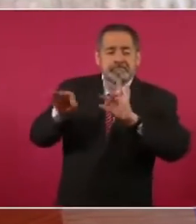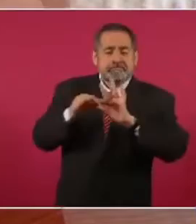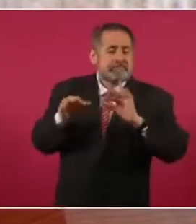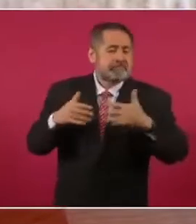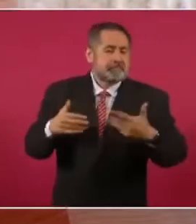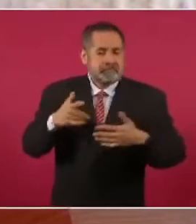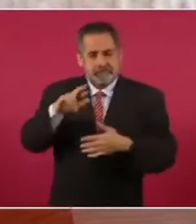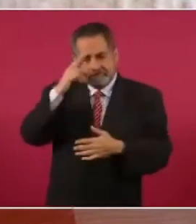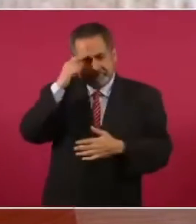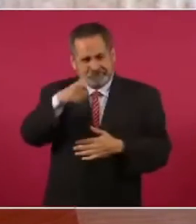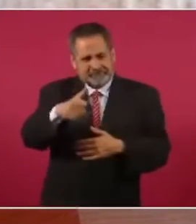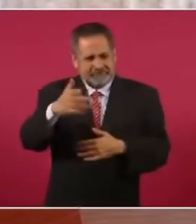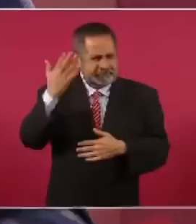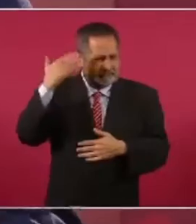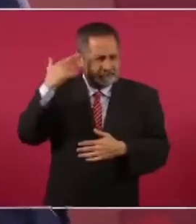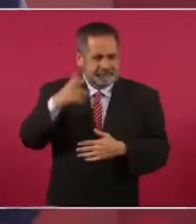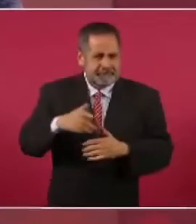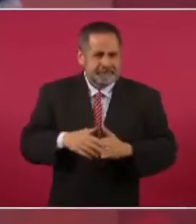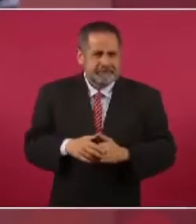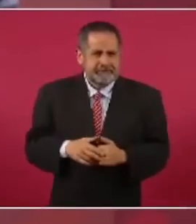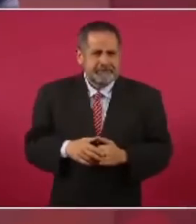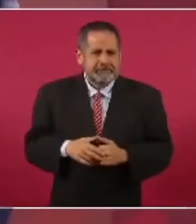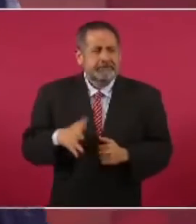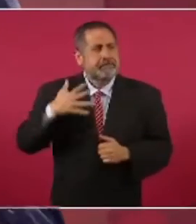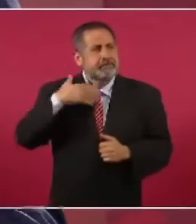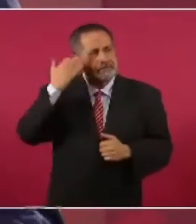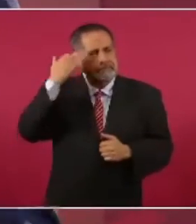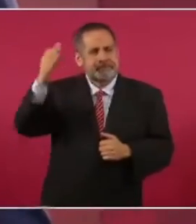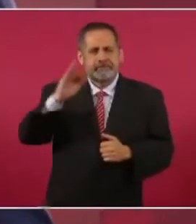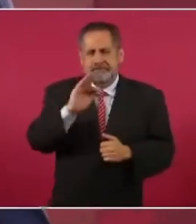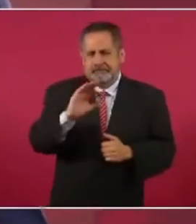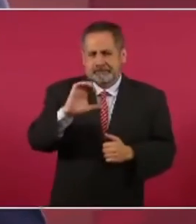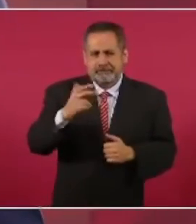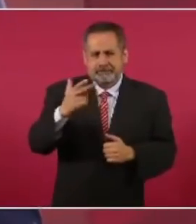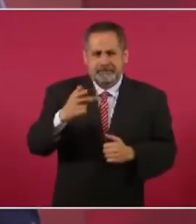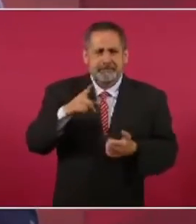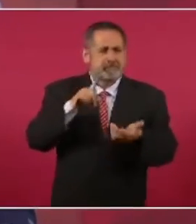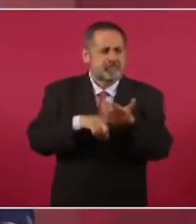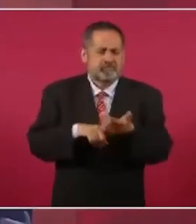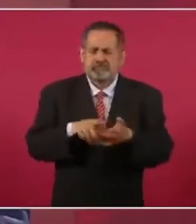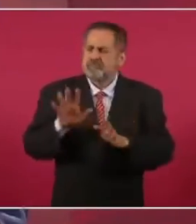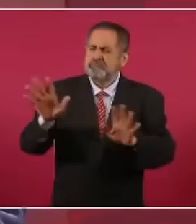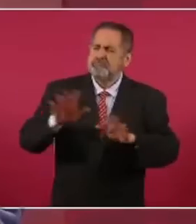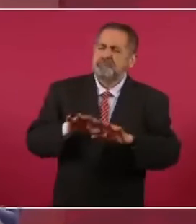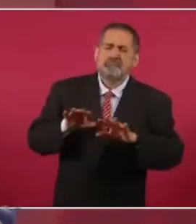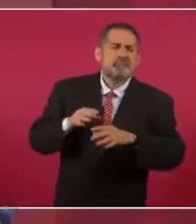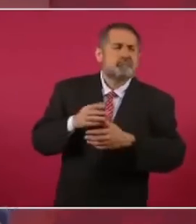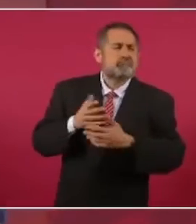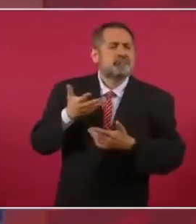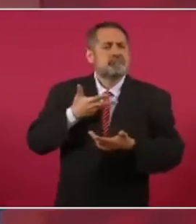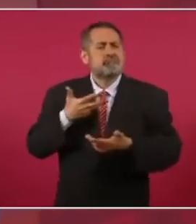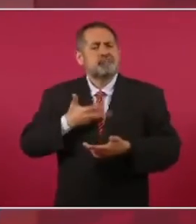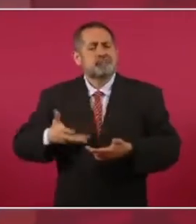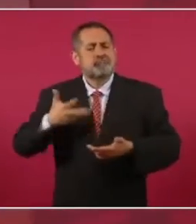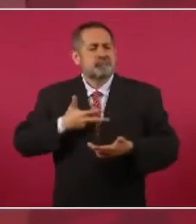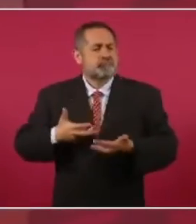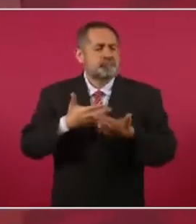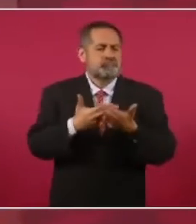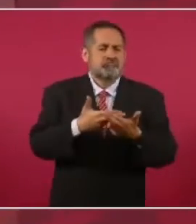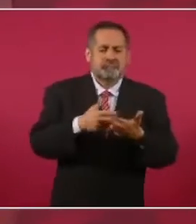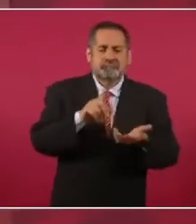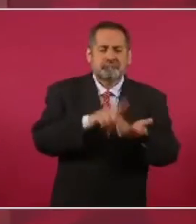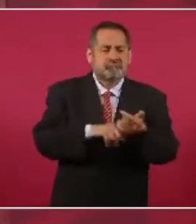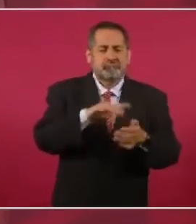acuerdan de cómo decían en la época de Calderón que teníamos un tesoro en el fondo del mar?